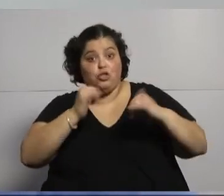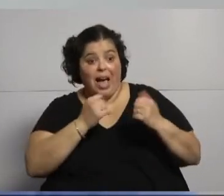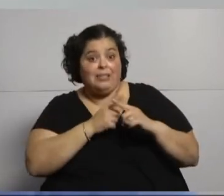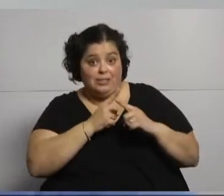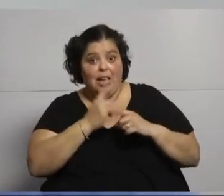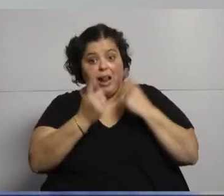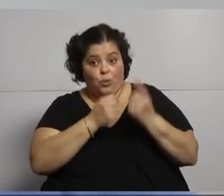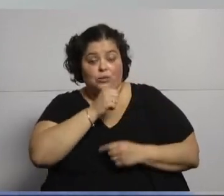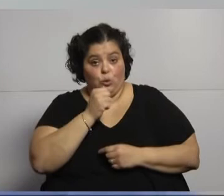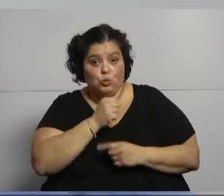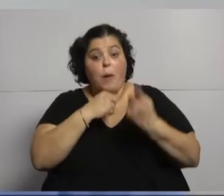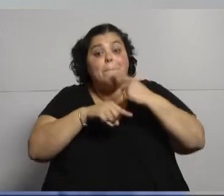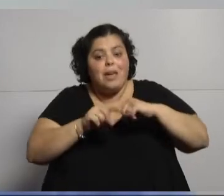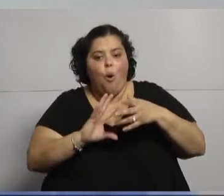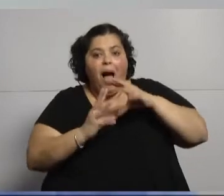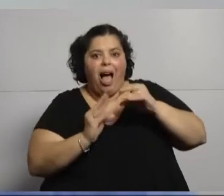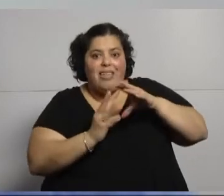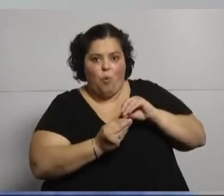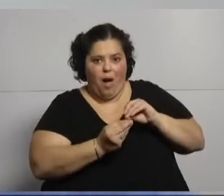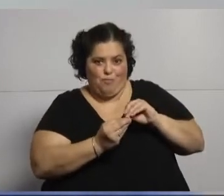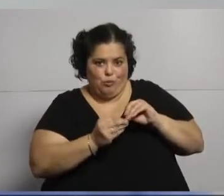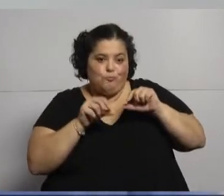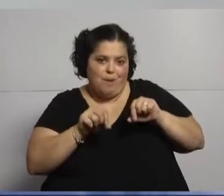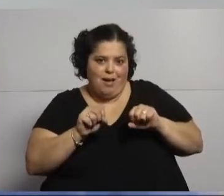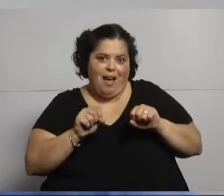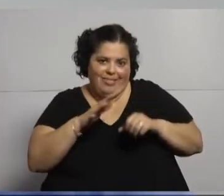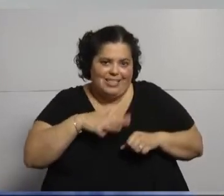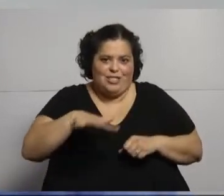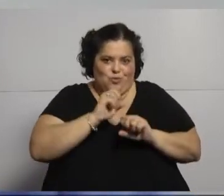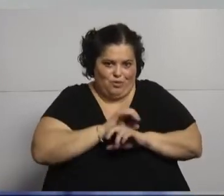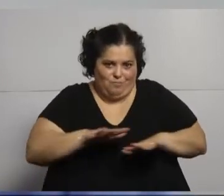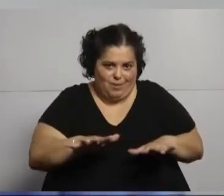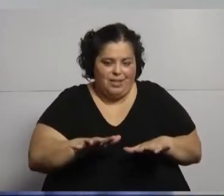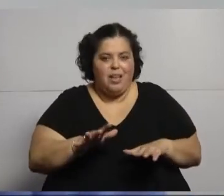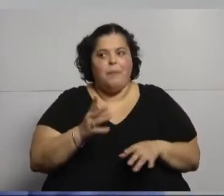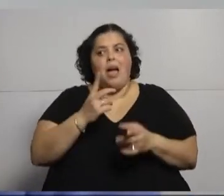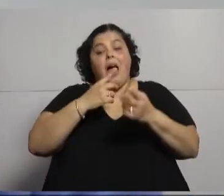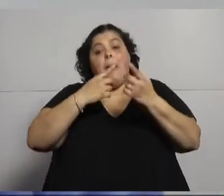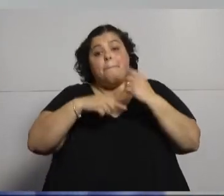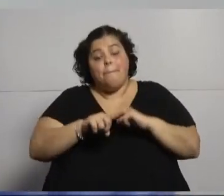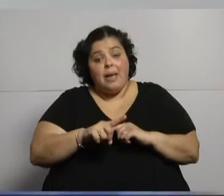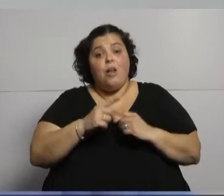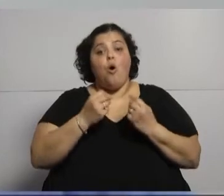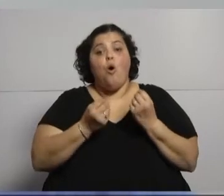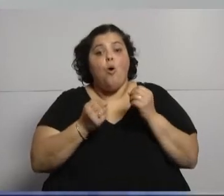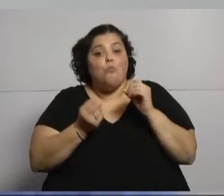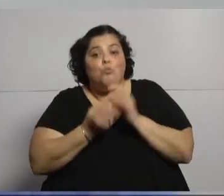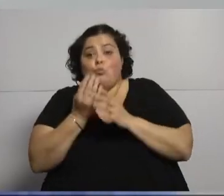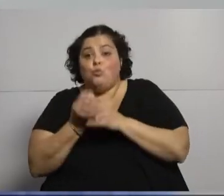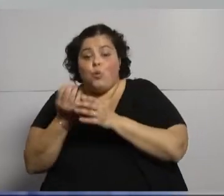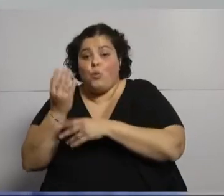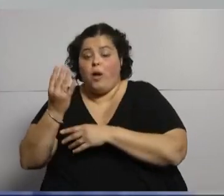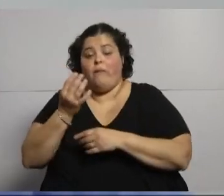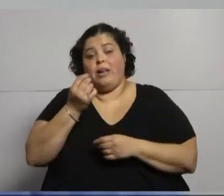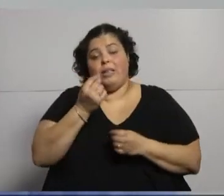adecuaran a esto, y tratamos de optimizar desde la lógica de no generar necesariamente muchas nuevas soluciones que atendieran las